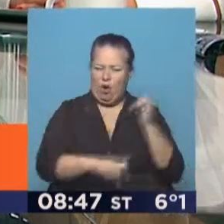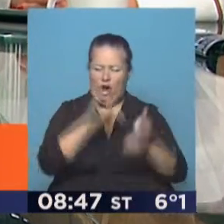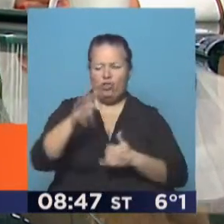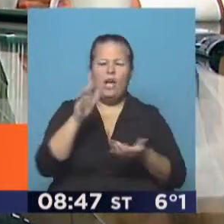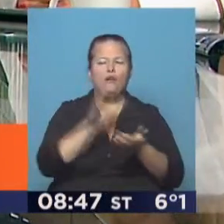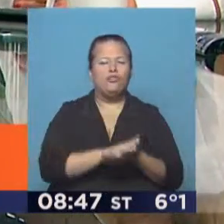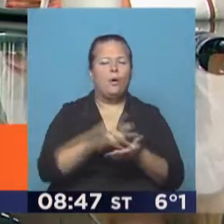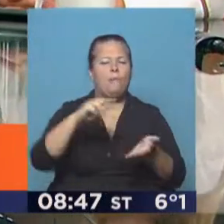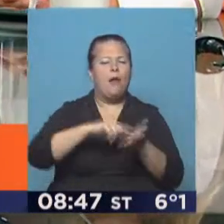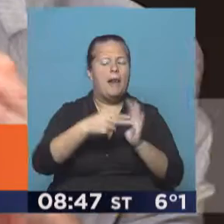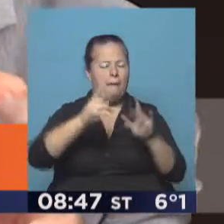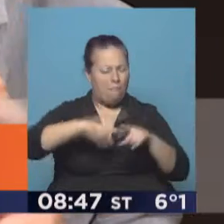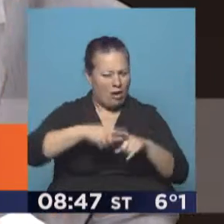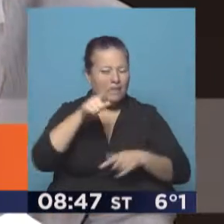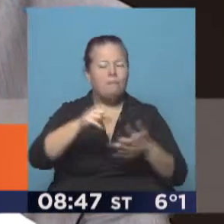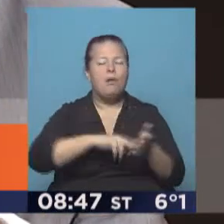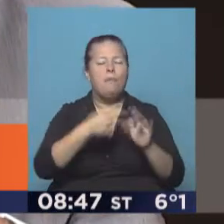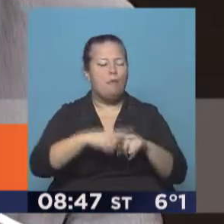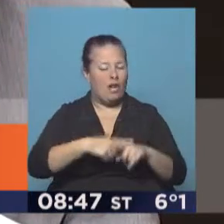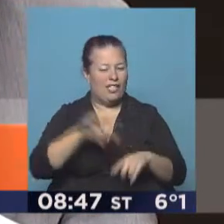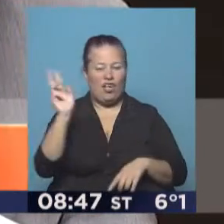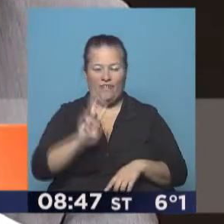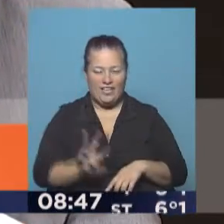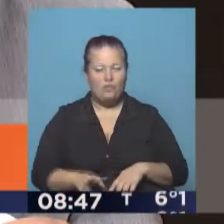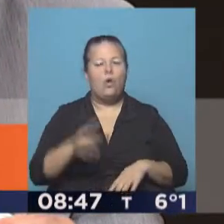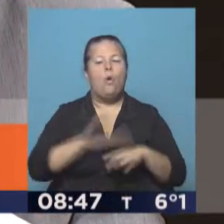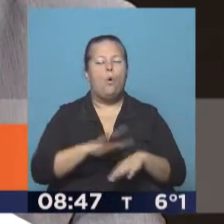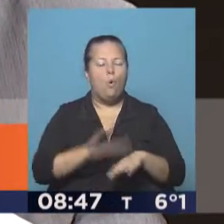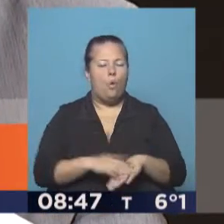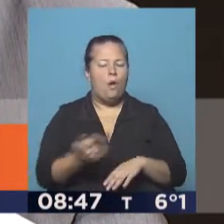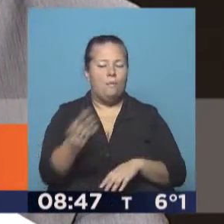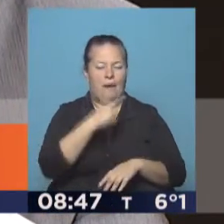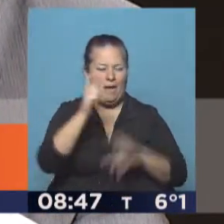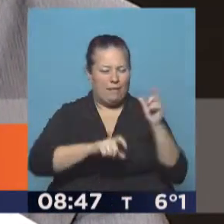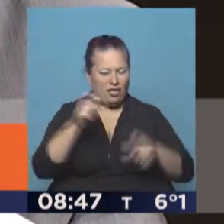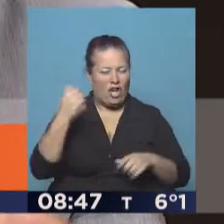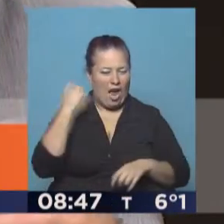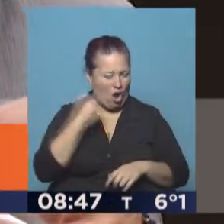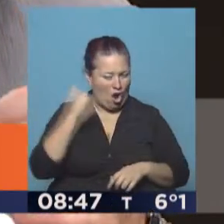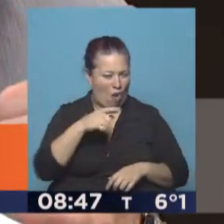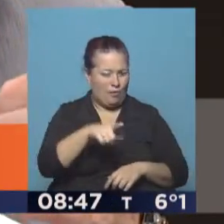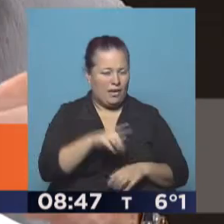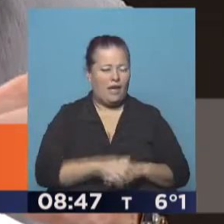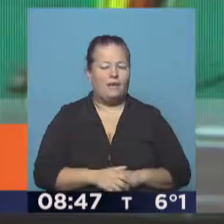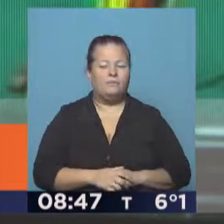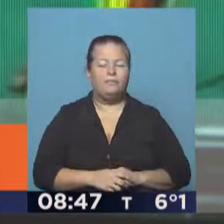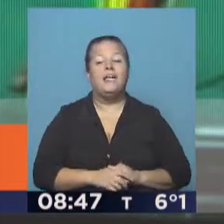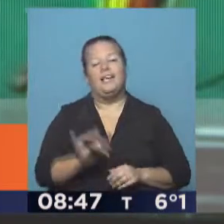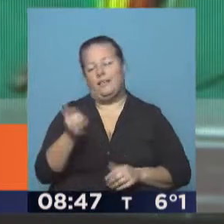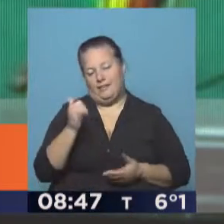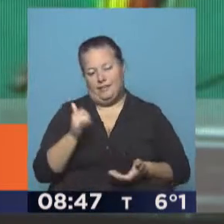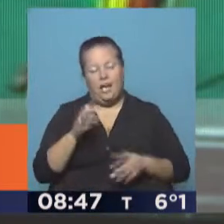mención a la crisis política. ¿Esta crisis política que vive Venezuela es consecuencia de la crisis social y económica que padece el país? Sí,